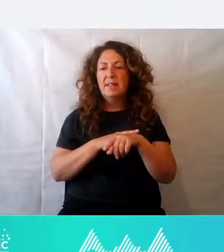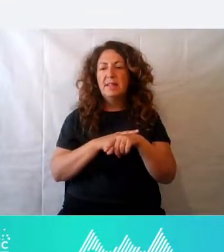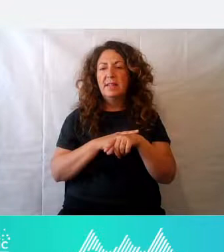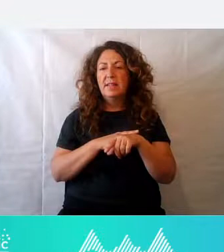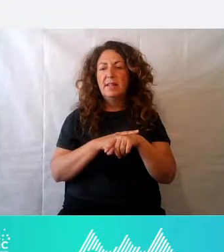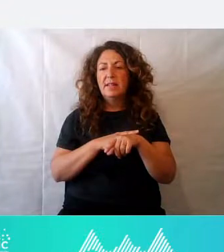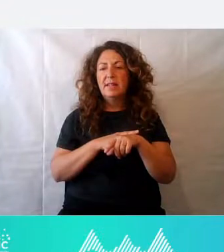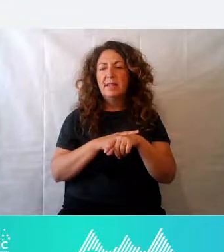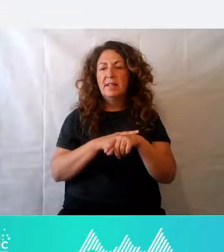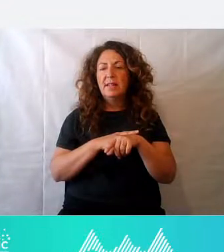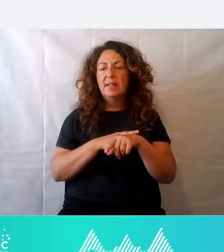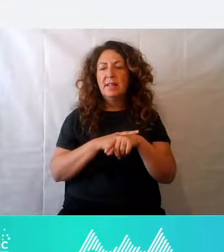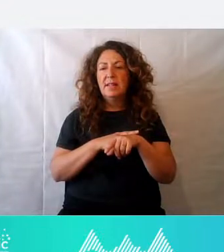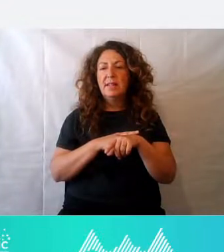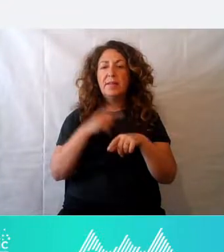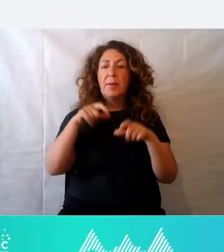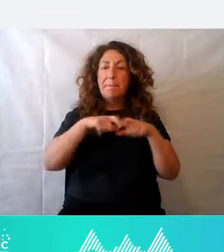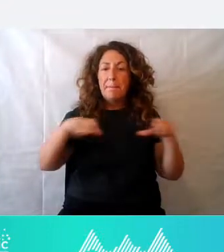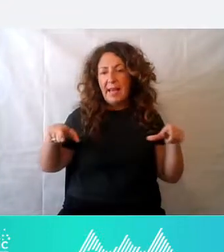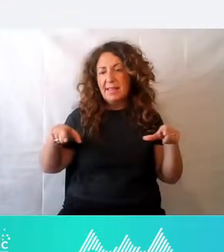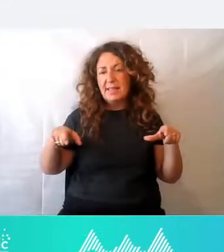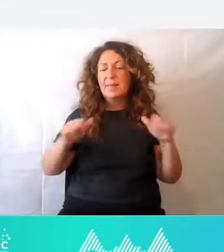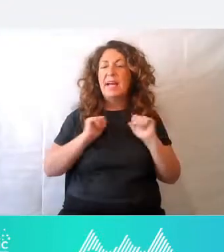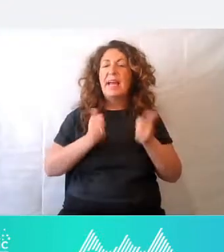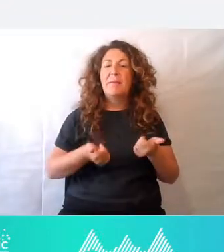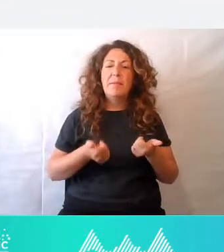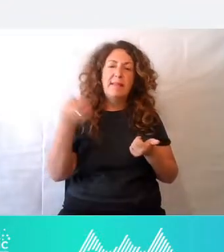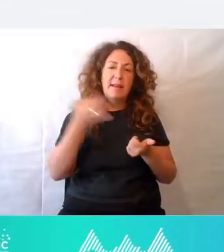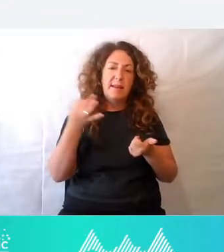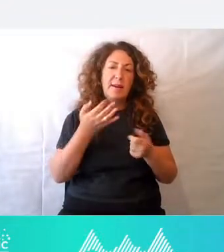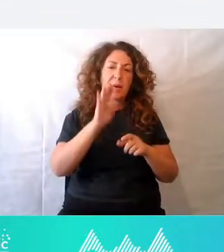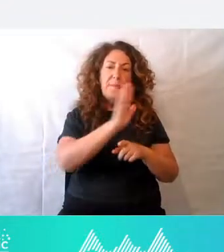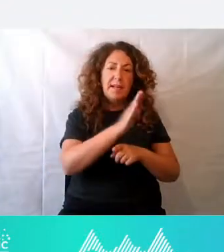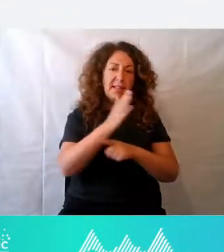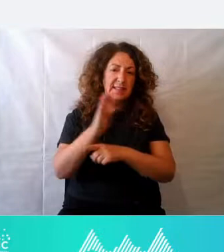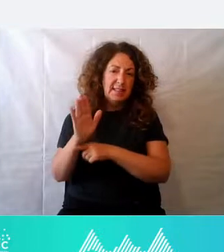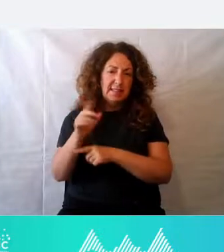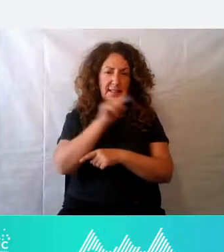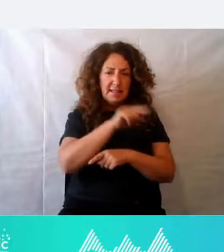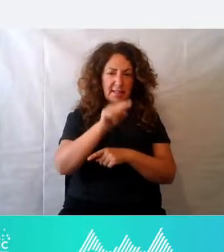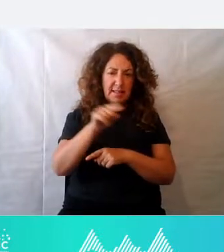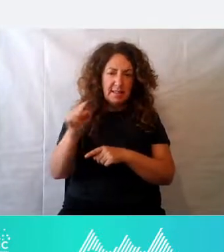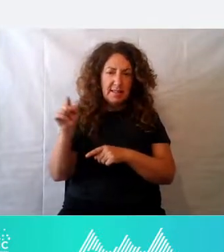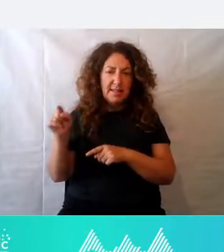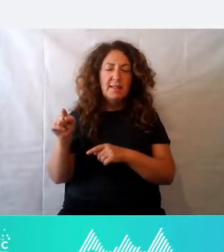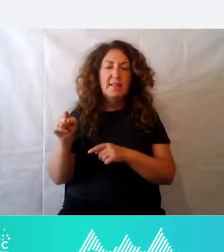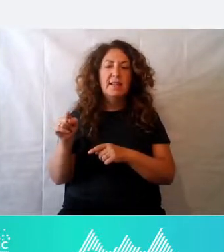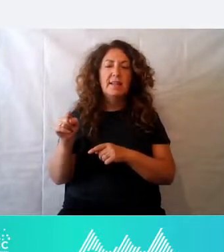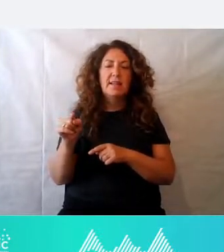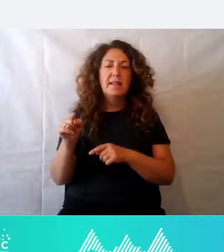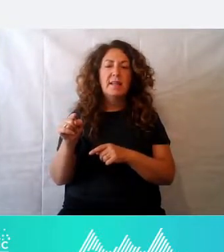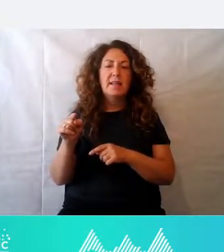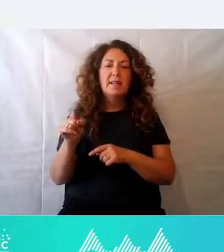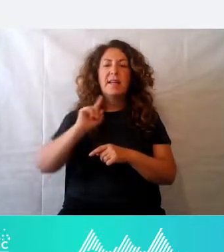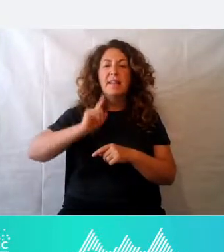está esta mesa voy a empezar pues presentando a carlos de la iglesia ya la comentado pack hortigüela es el director de comunicación y